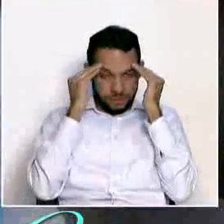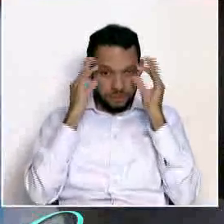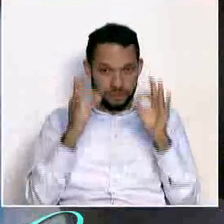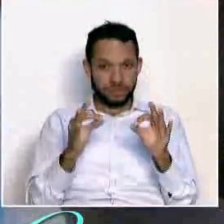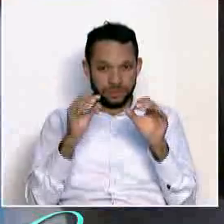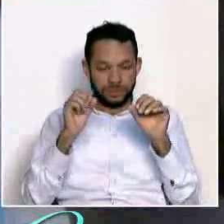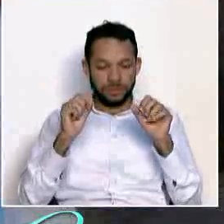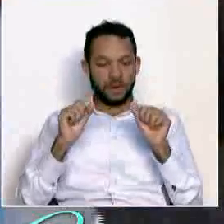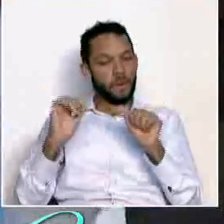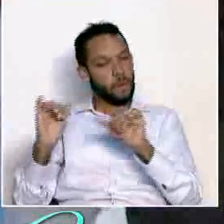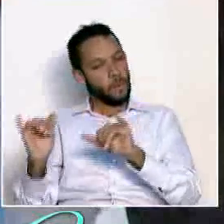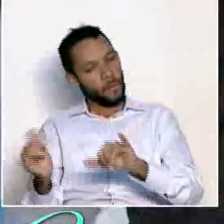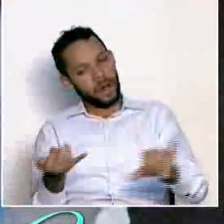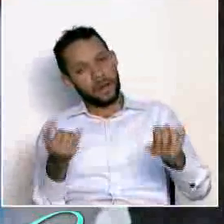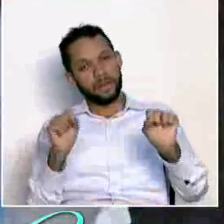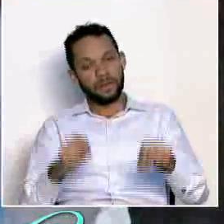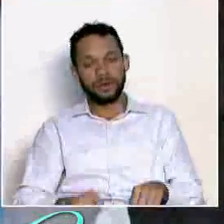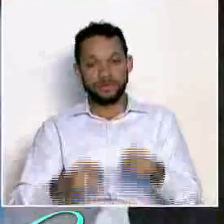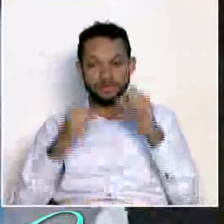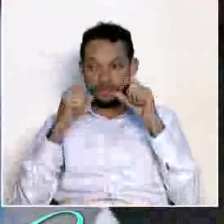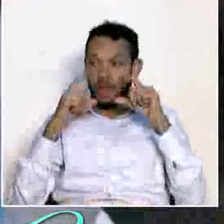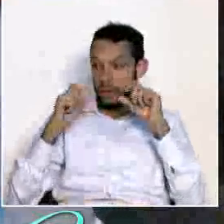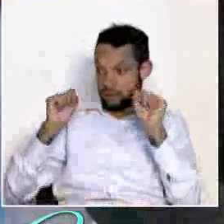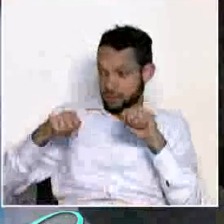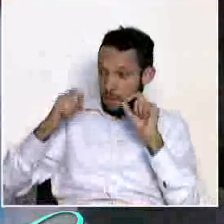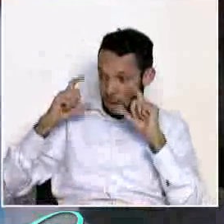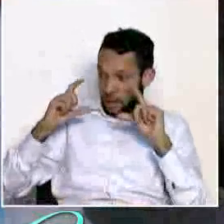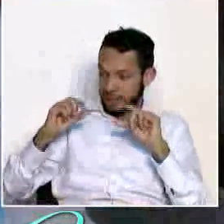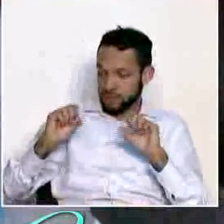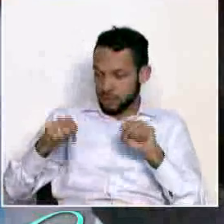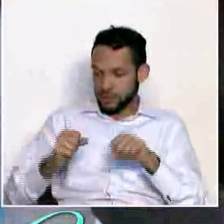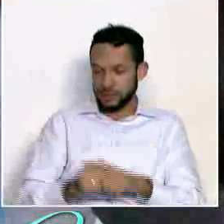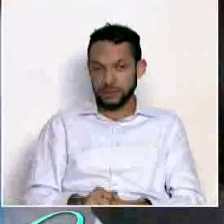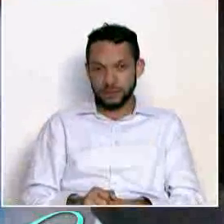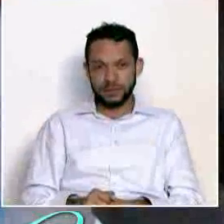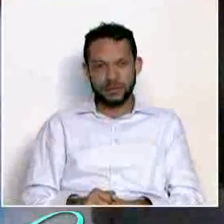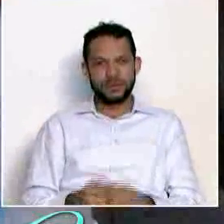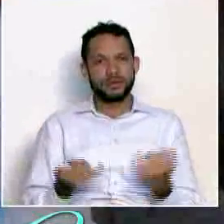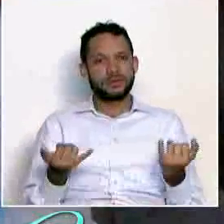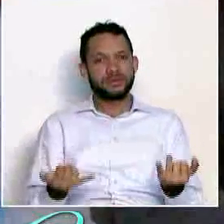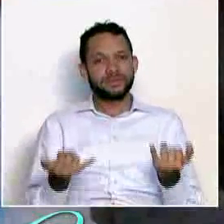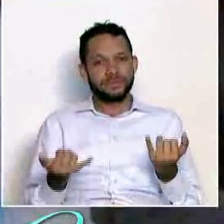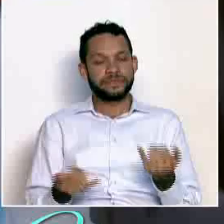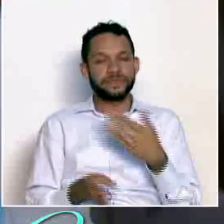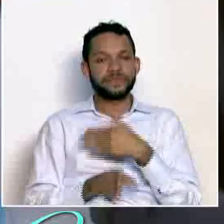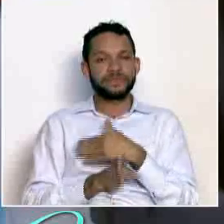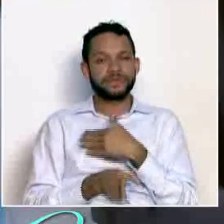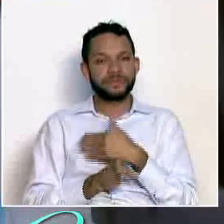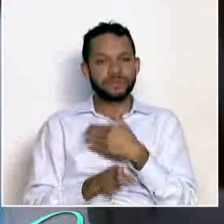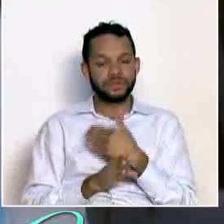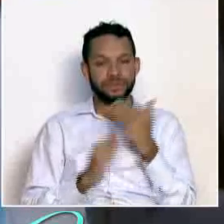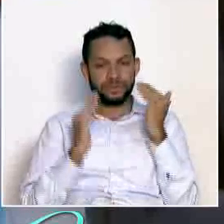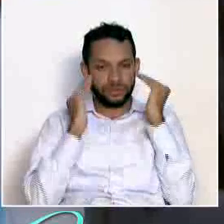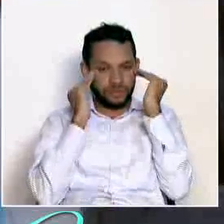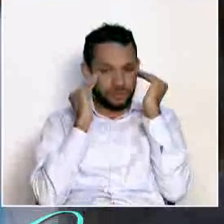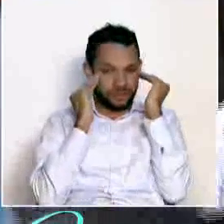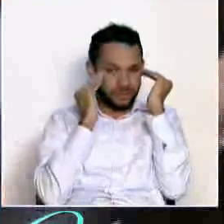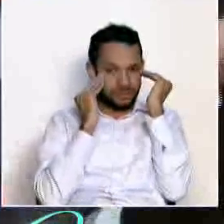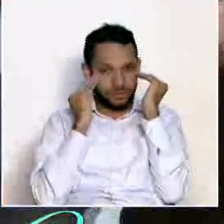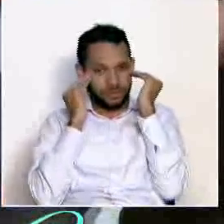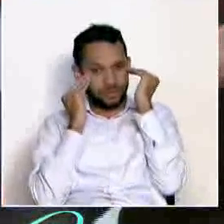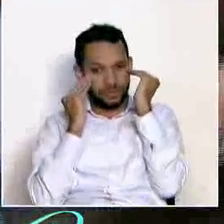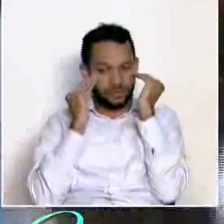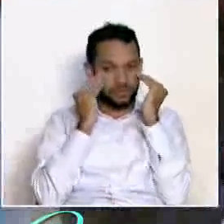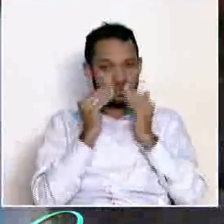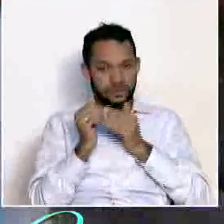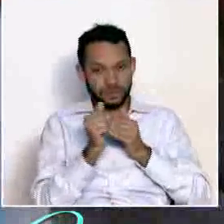la relajación. Puedes abrir los ojos. Bien. Vamos ahora a hacer hipnosis. Uno de los métodos, porque